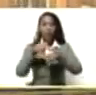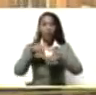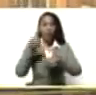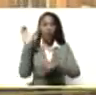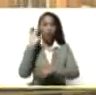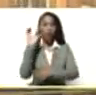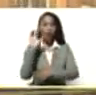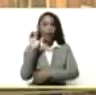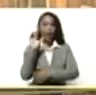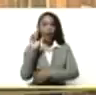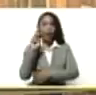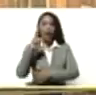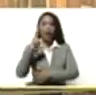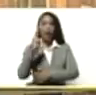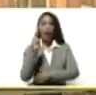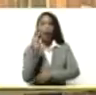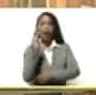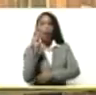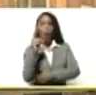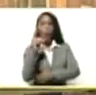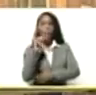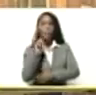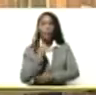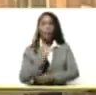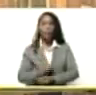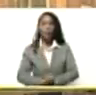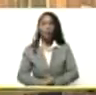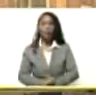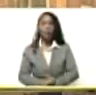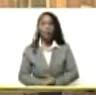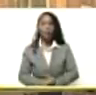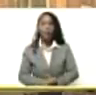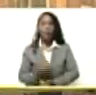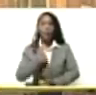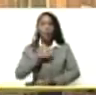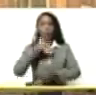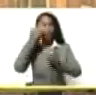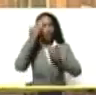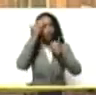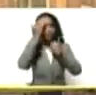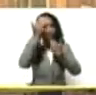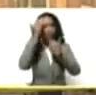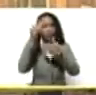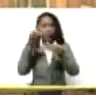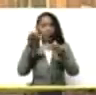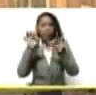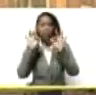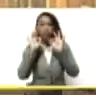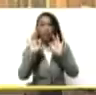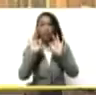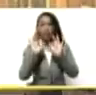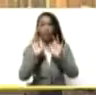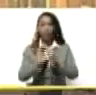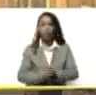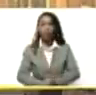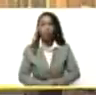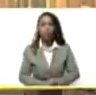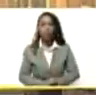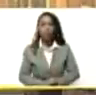venezuela presionante de verdad unas elecciones que dejaron un mapa